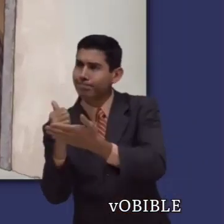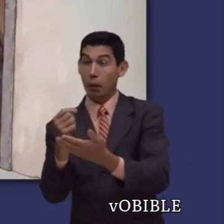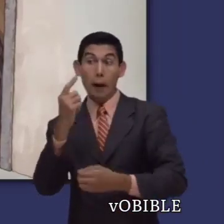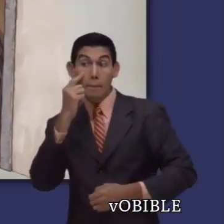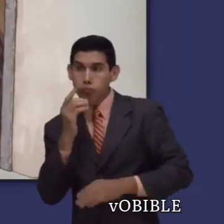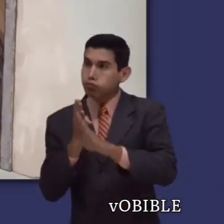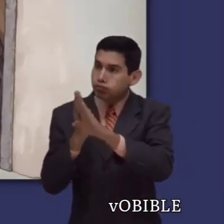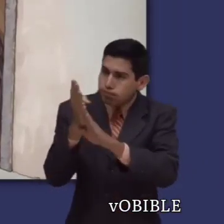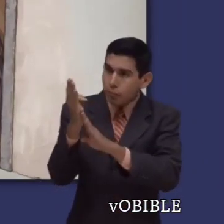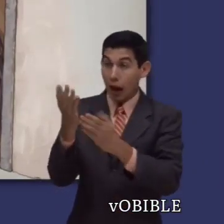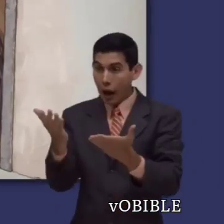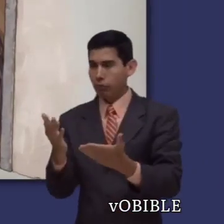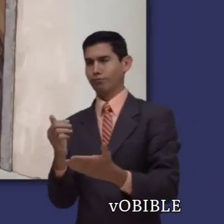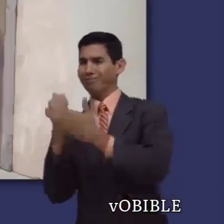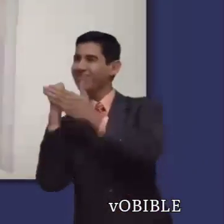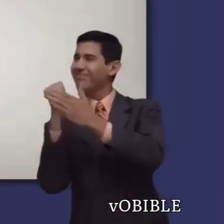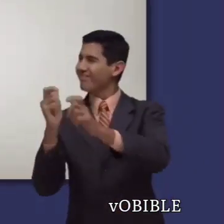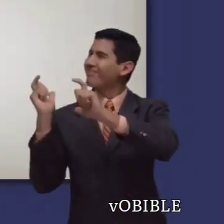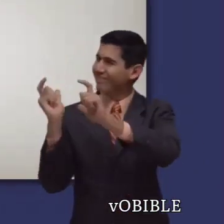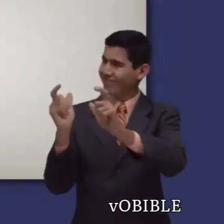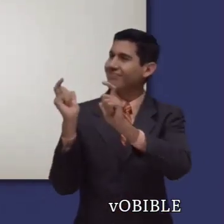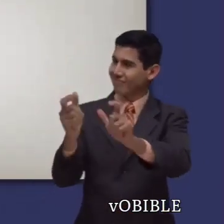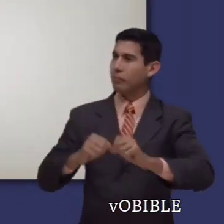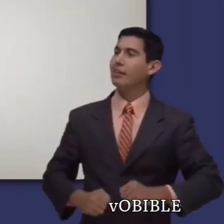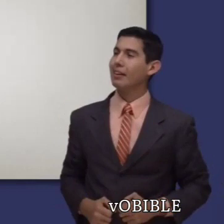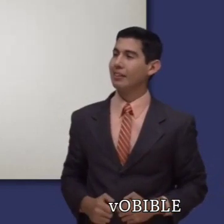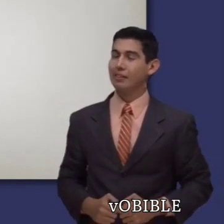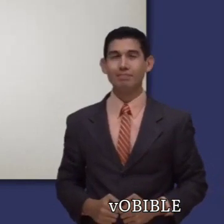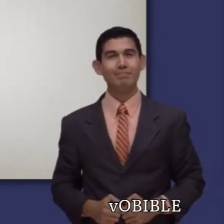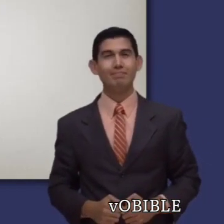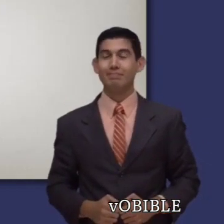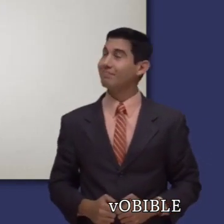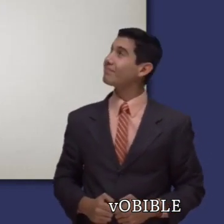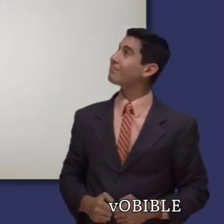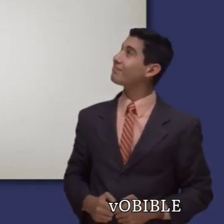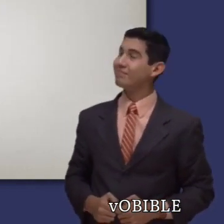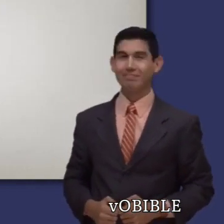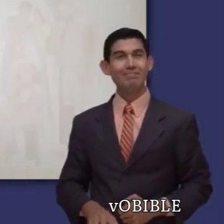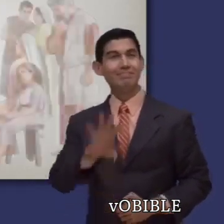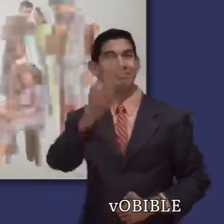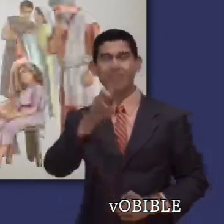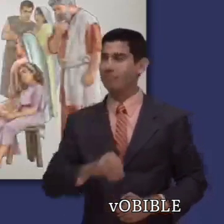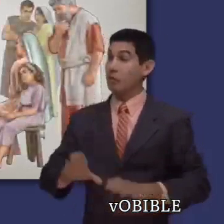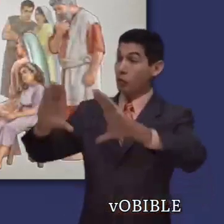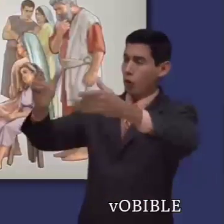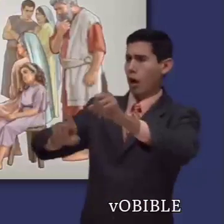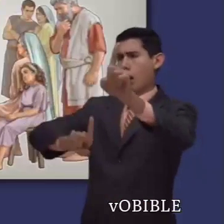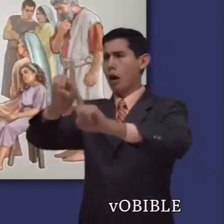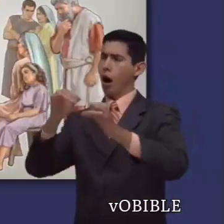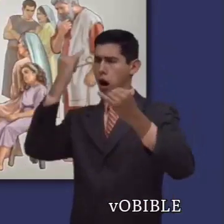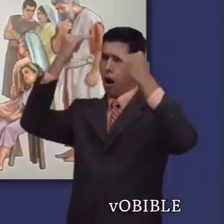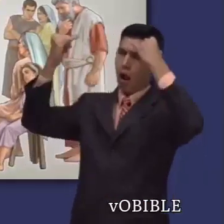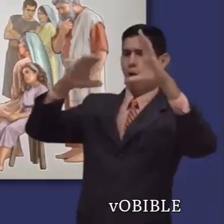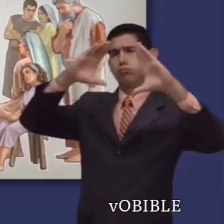conocidas por sus buenas obras. En el capítulo 6, El apóstol dice que quienes enseñan cosas que van en